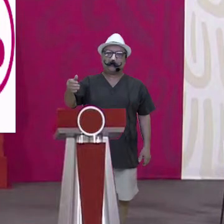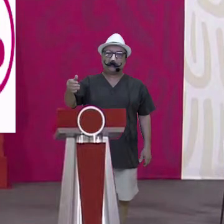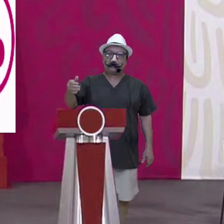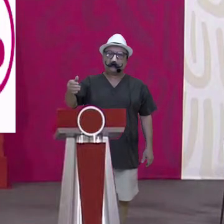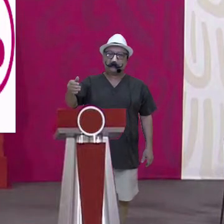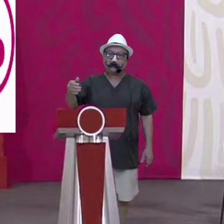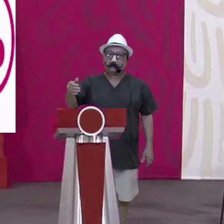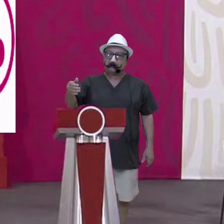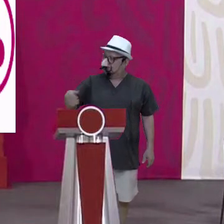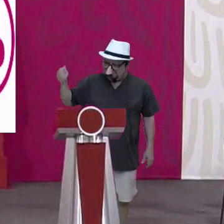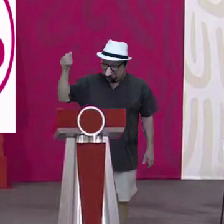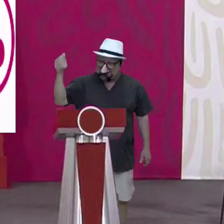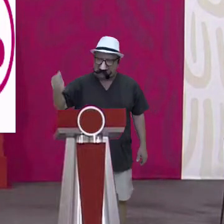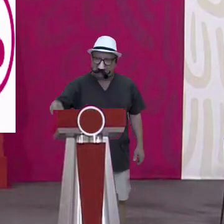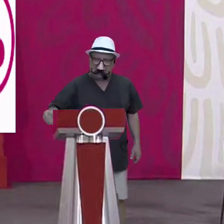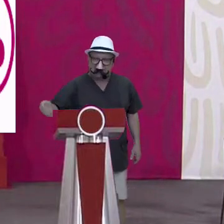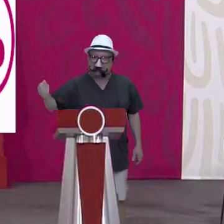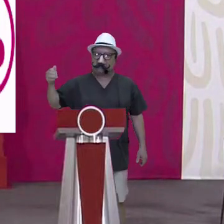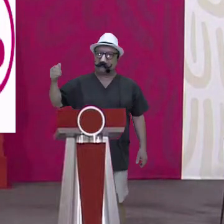dominó.